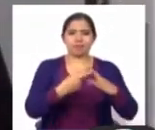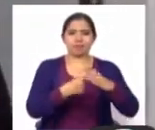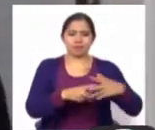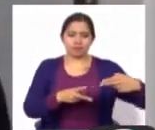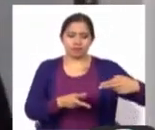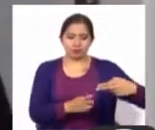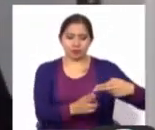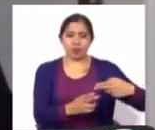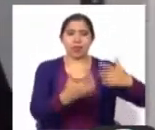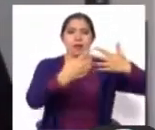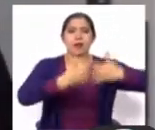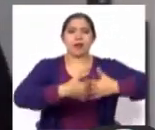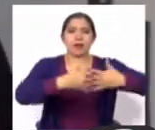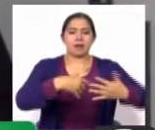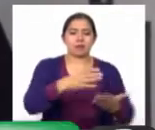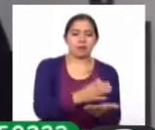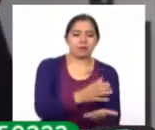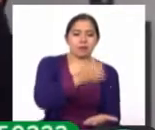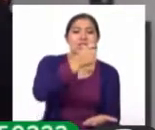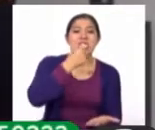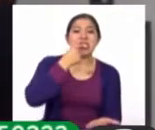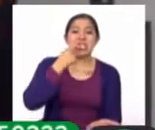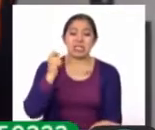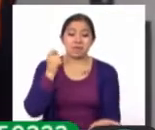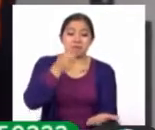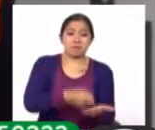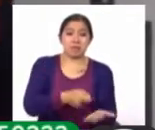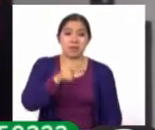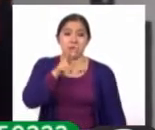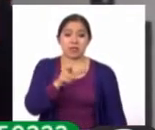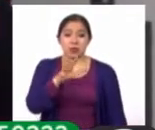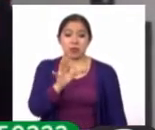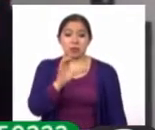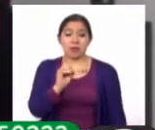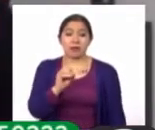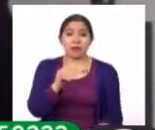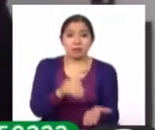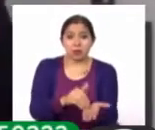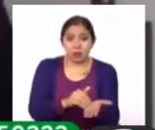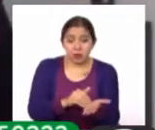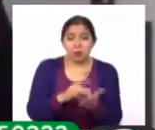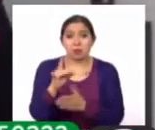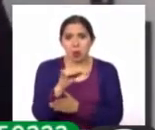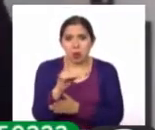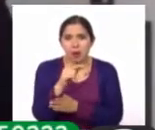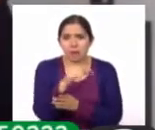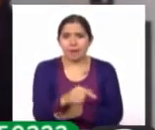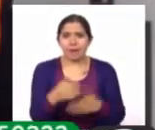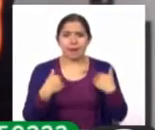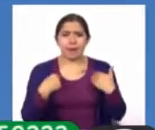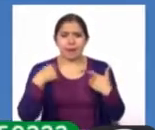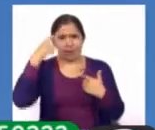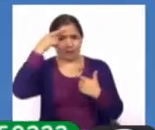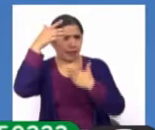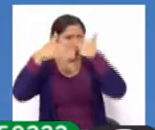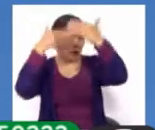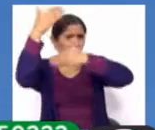de 390 millones de bolivianos. Además, esta nueva factoría cuenta con tecnología alemana e